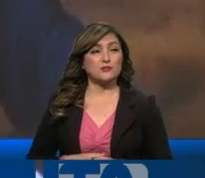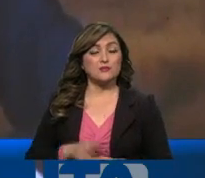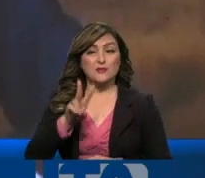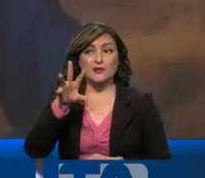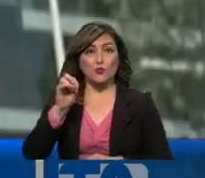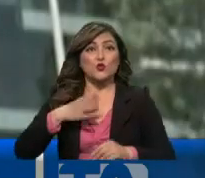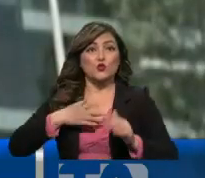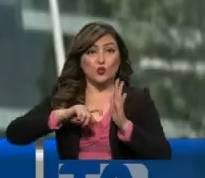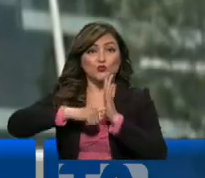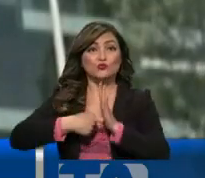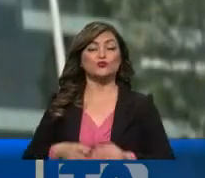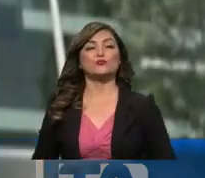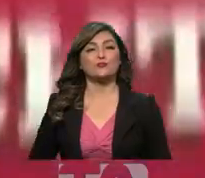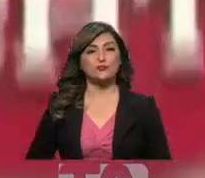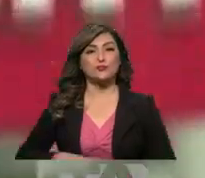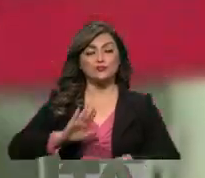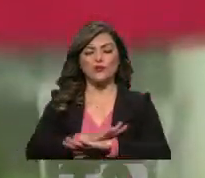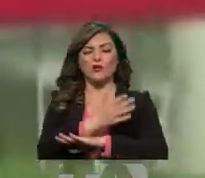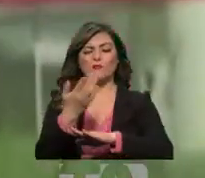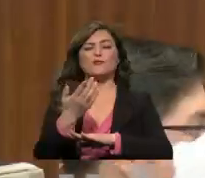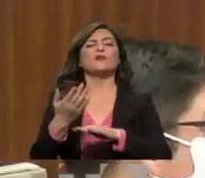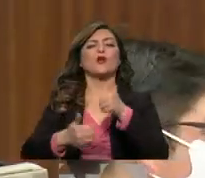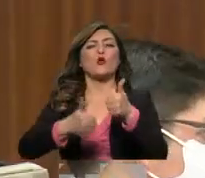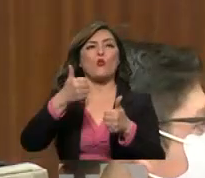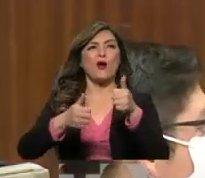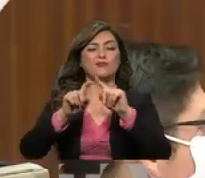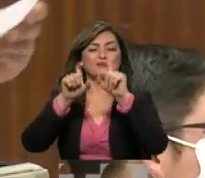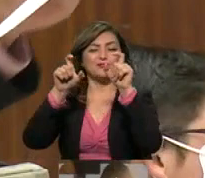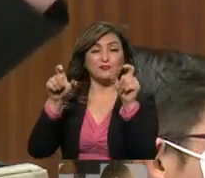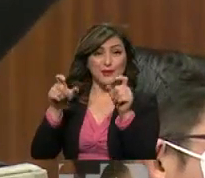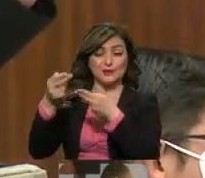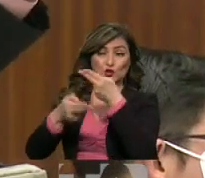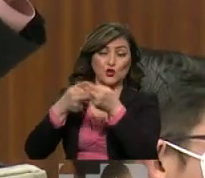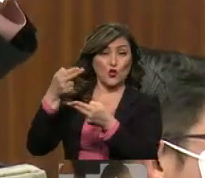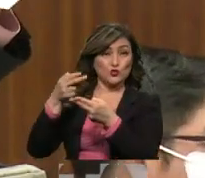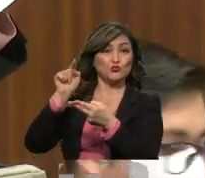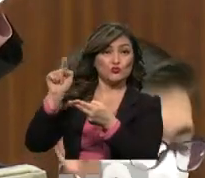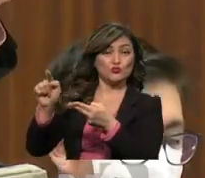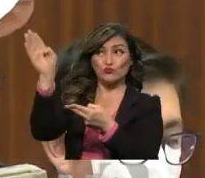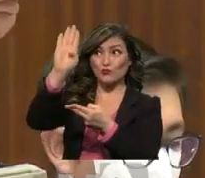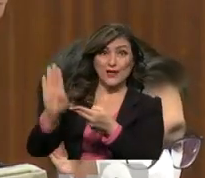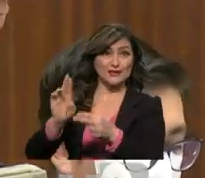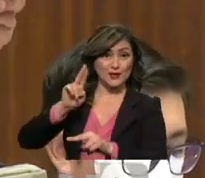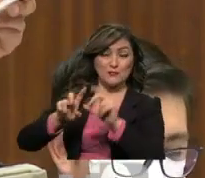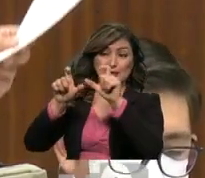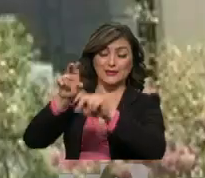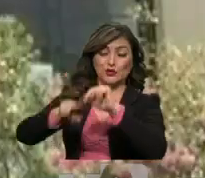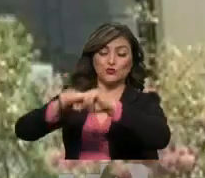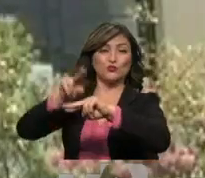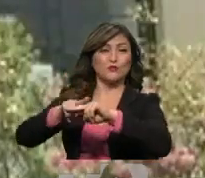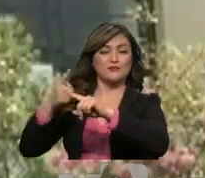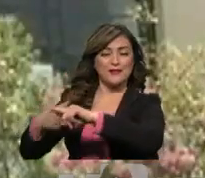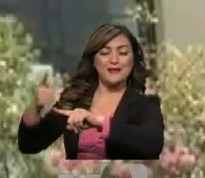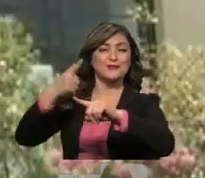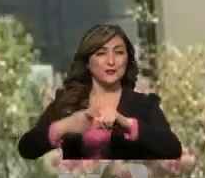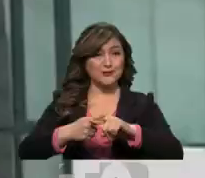era contralor. La siguiente causal fue el caso de Odebrecht. Allí Lloret cuestionó que mientras en otros países se adelantaron denuncias contra